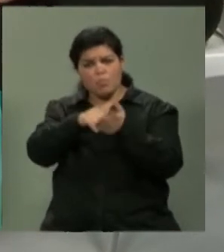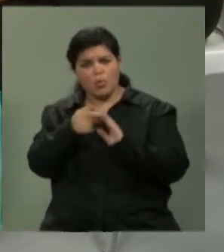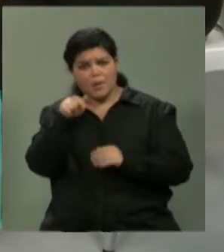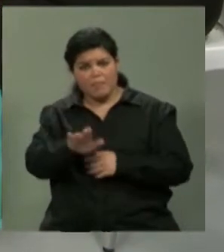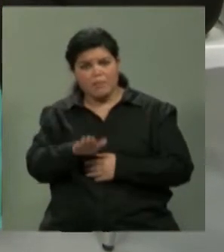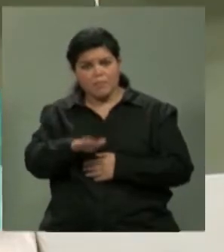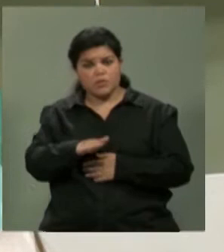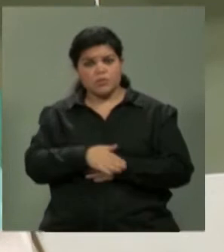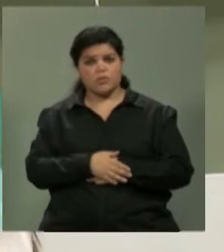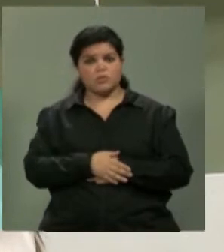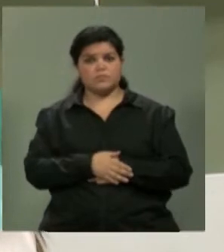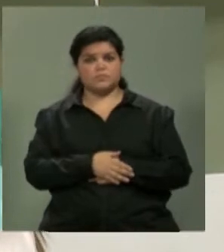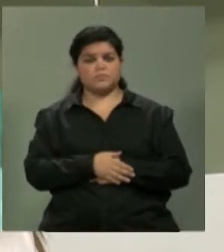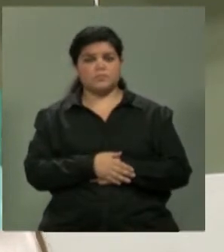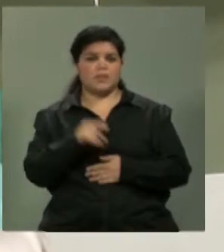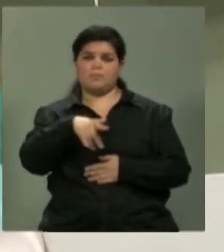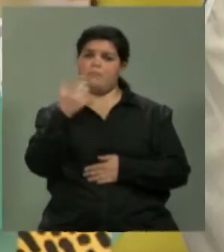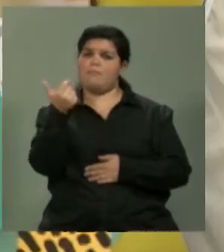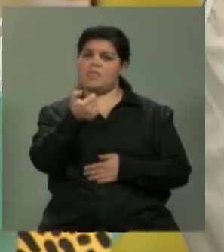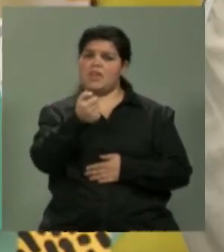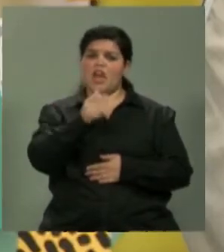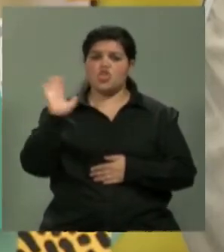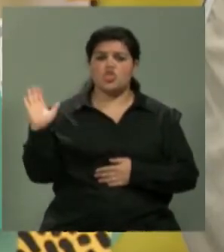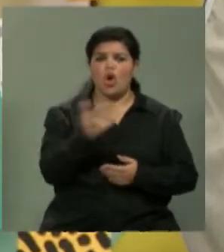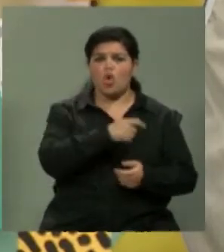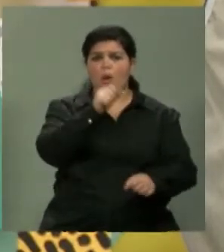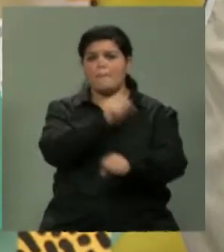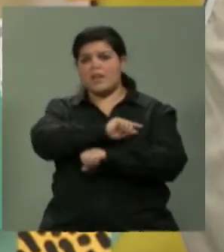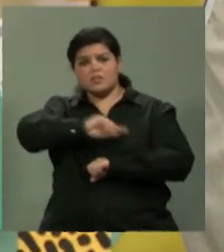de menores. Pero no es cierto que quieran meter a todos presos. Es algo mucho más